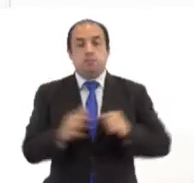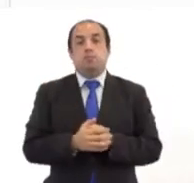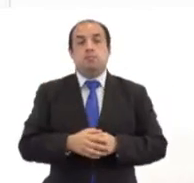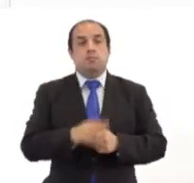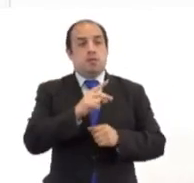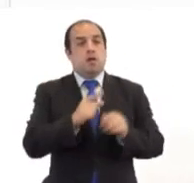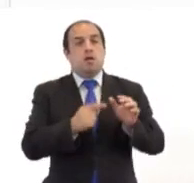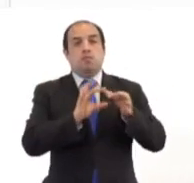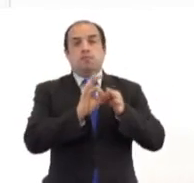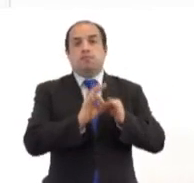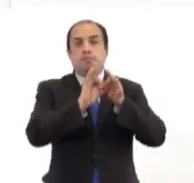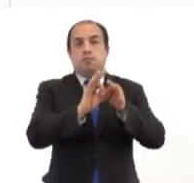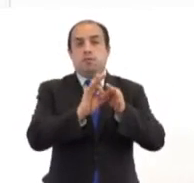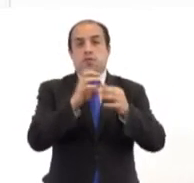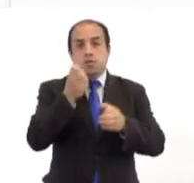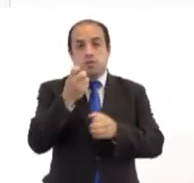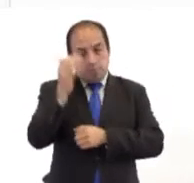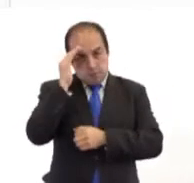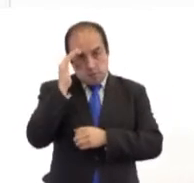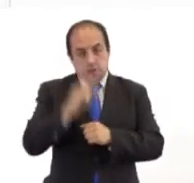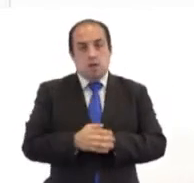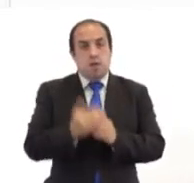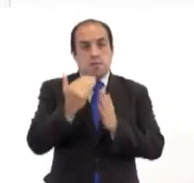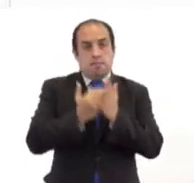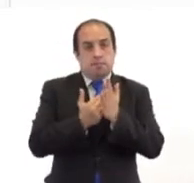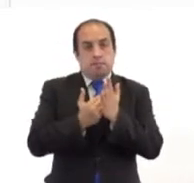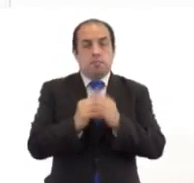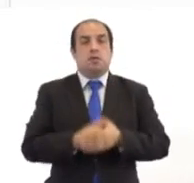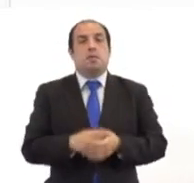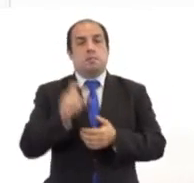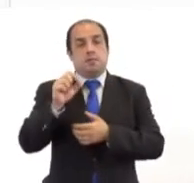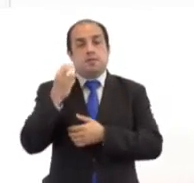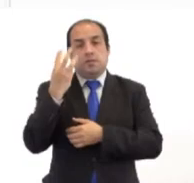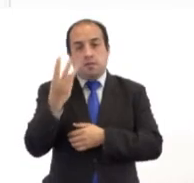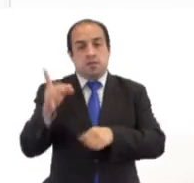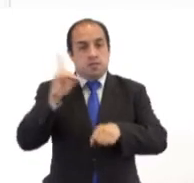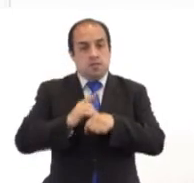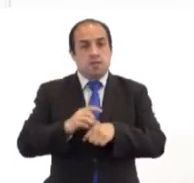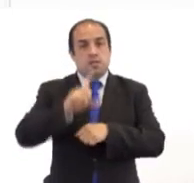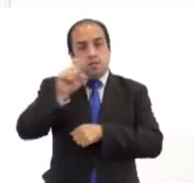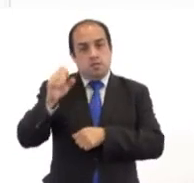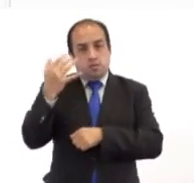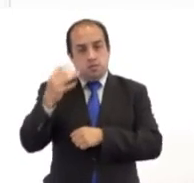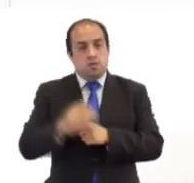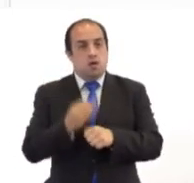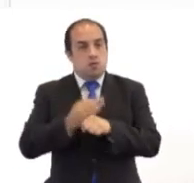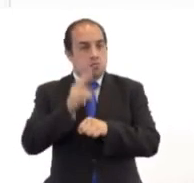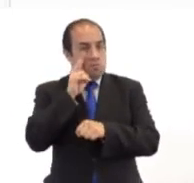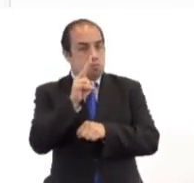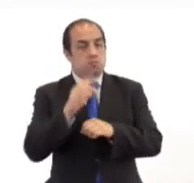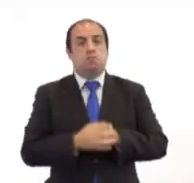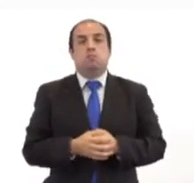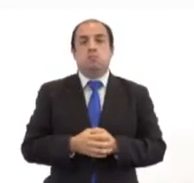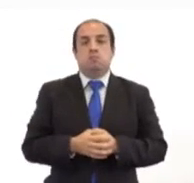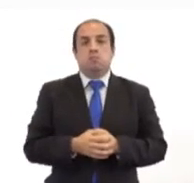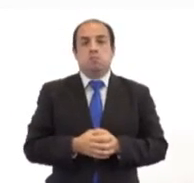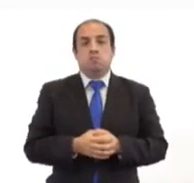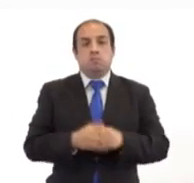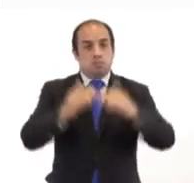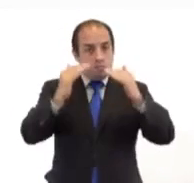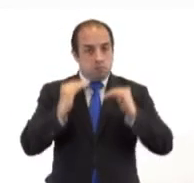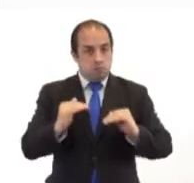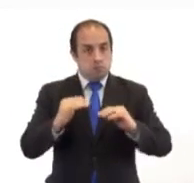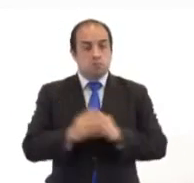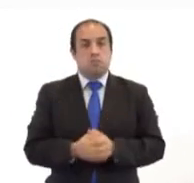esas proyecciones, unas reducciones promedio en los últimos 23 días de 150 que ahorita verán en la gráfica. Siguiente.